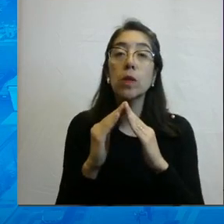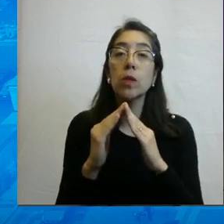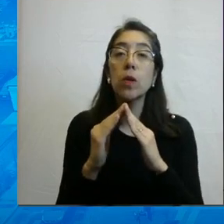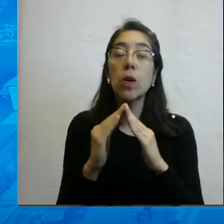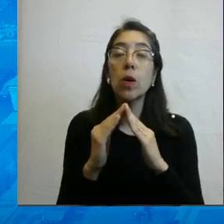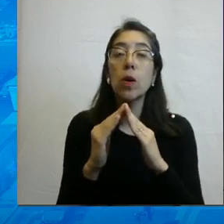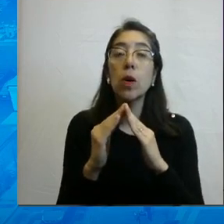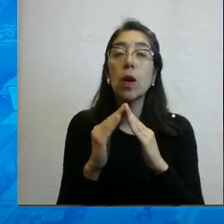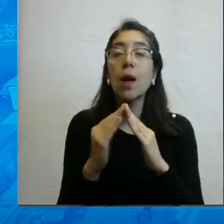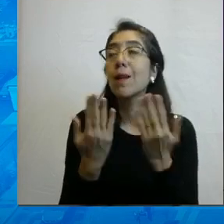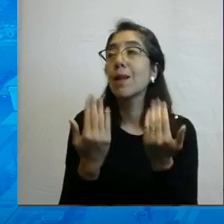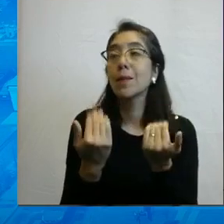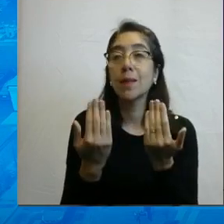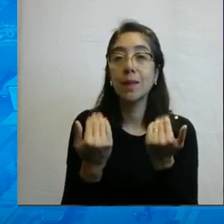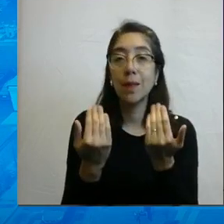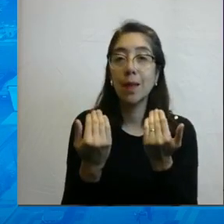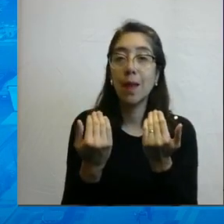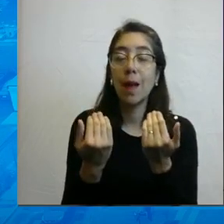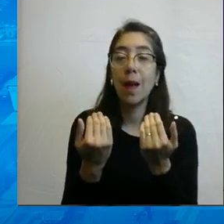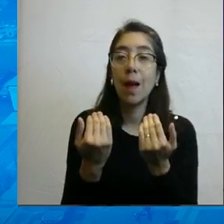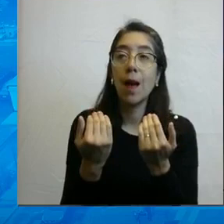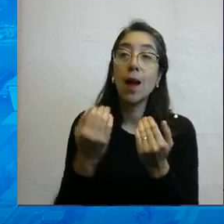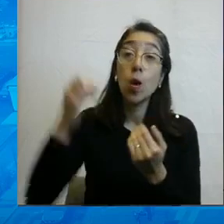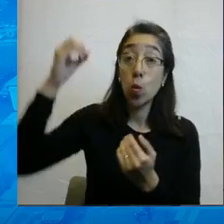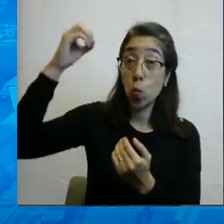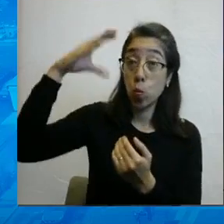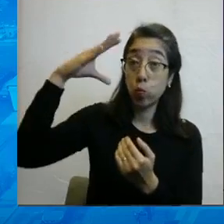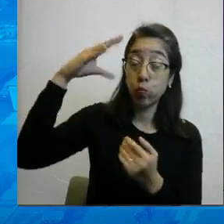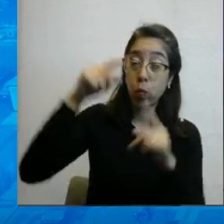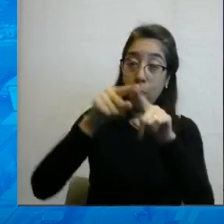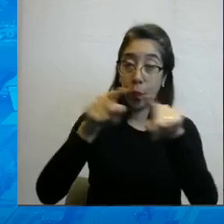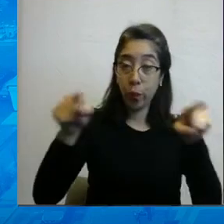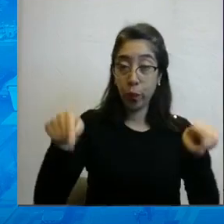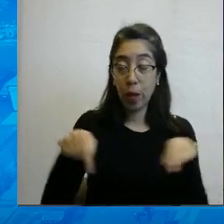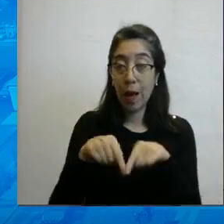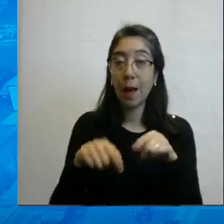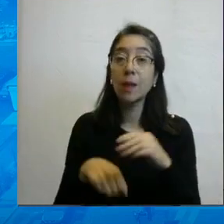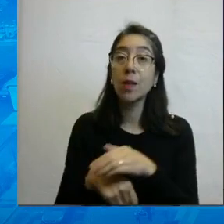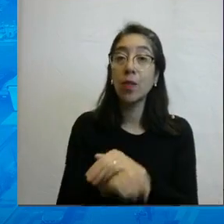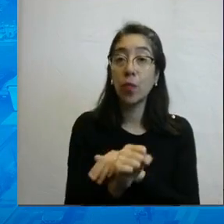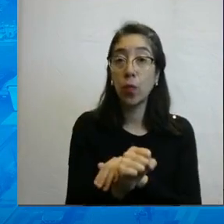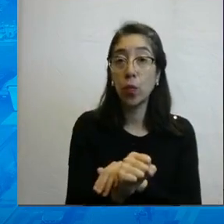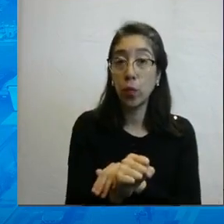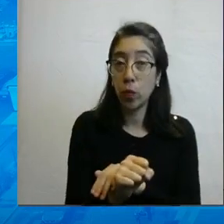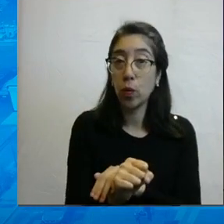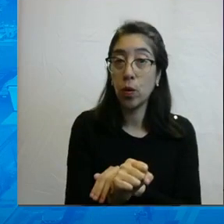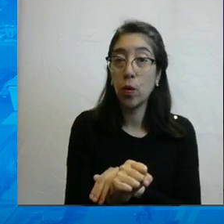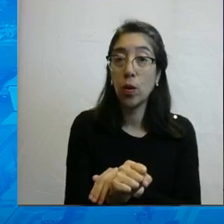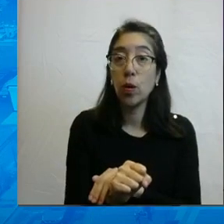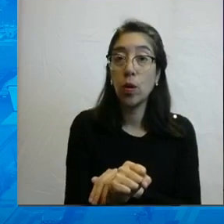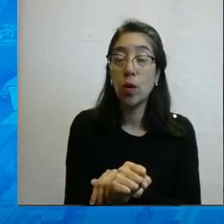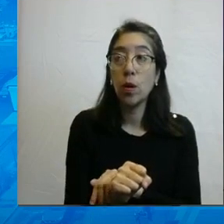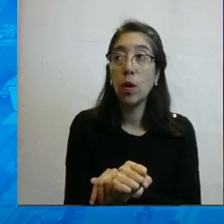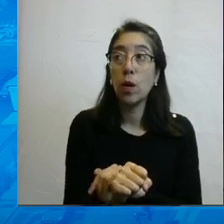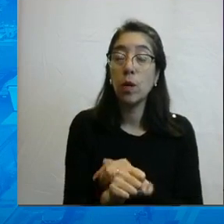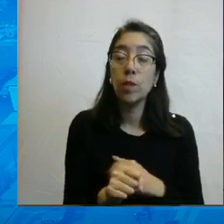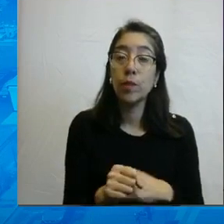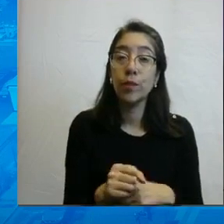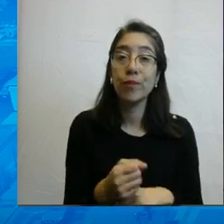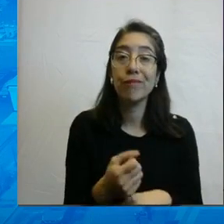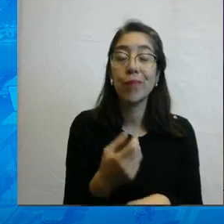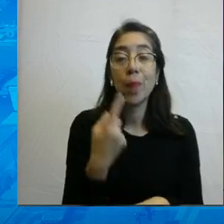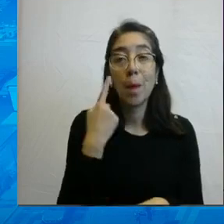de focos LED en la cancha. Las conexiones eléctricas ya las tienen realizadas, solo es el montaje en altura, ya que no tienen